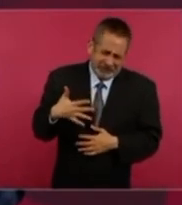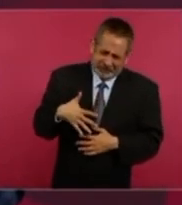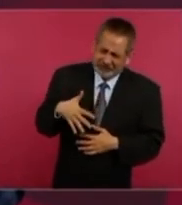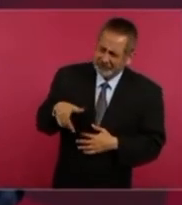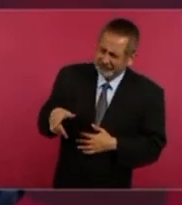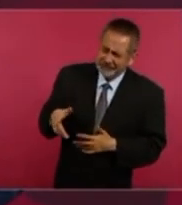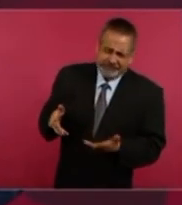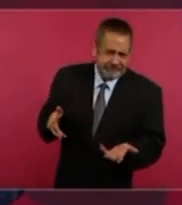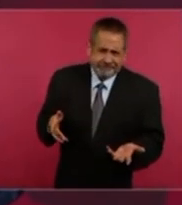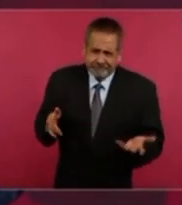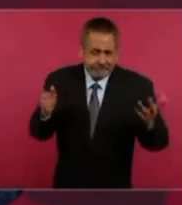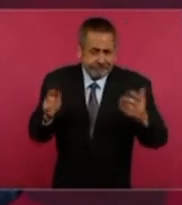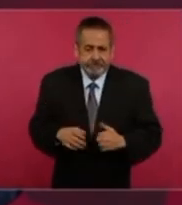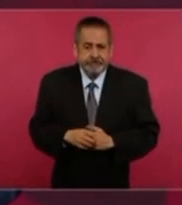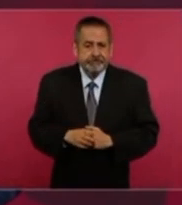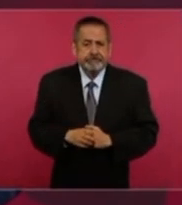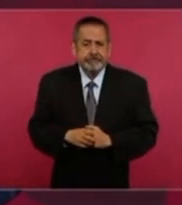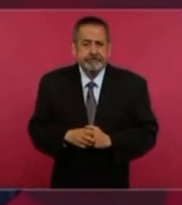Sean